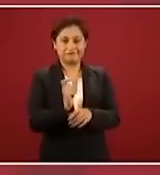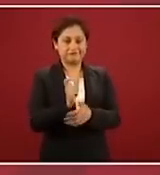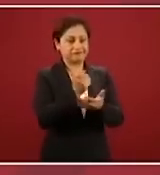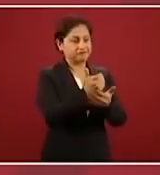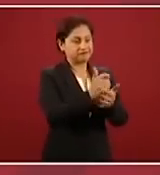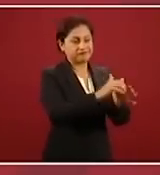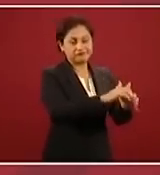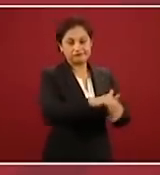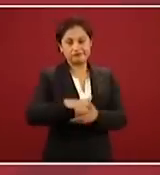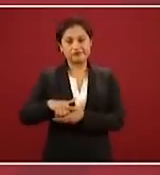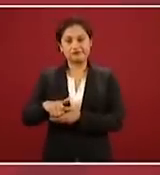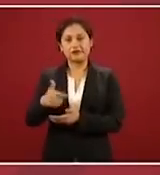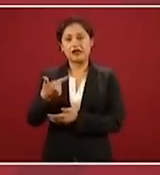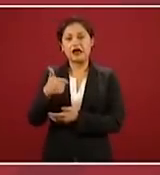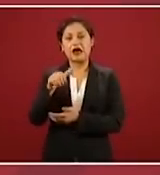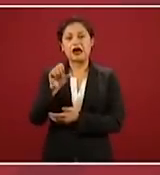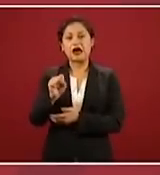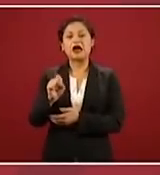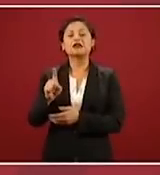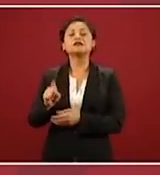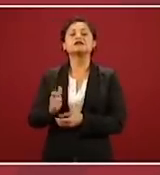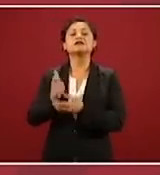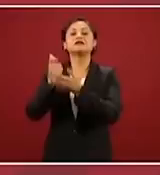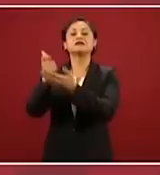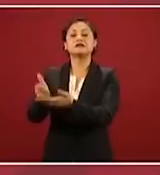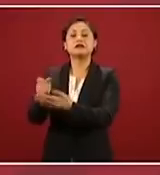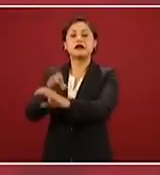gas a Odebrecht